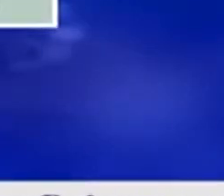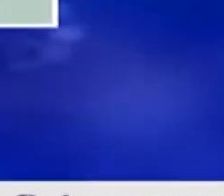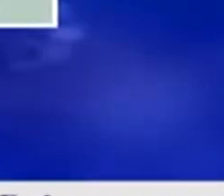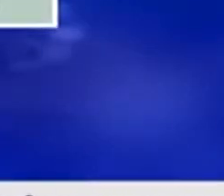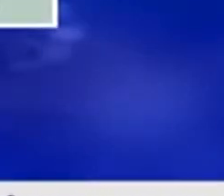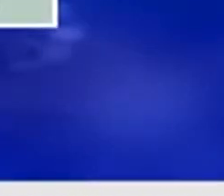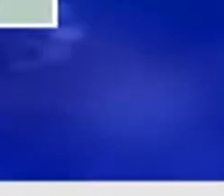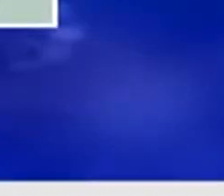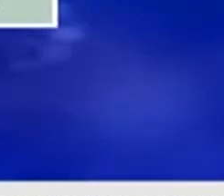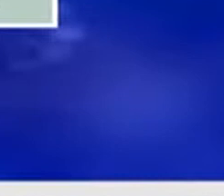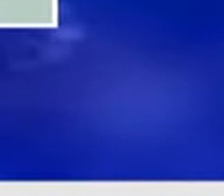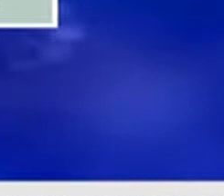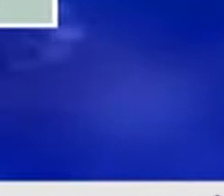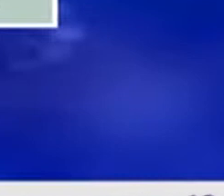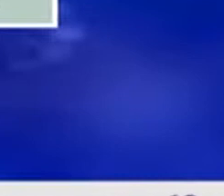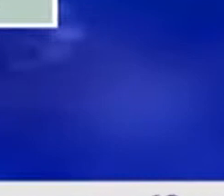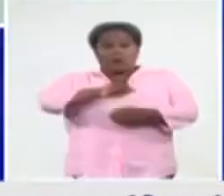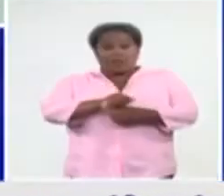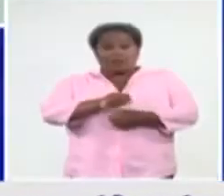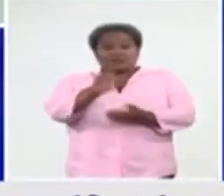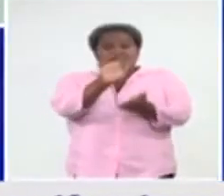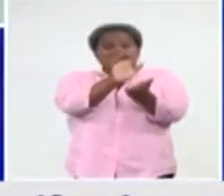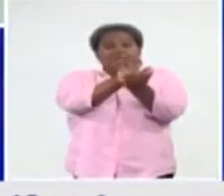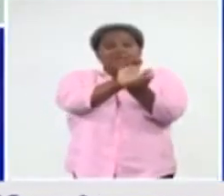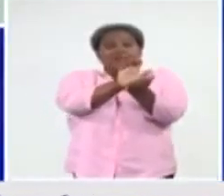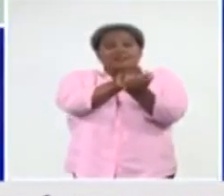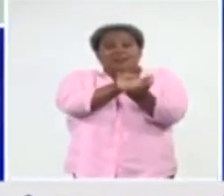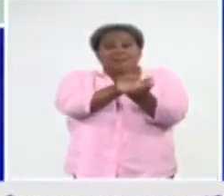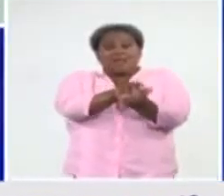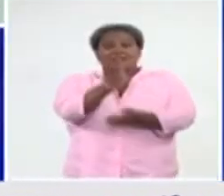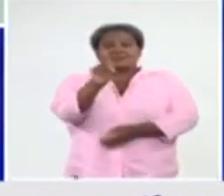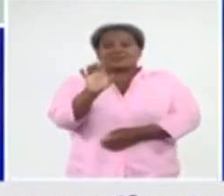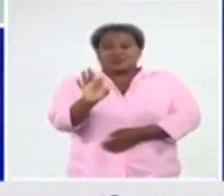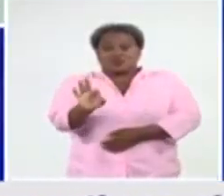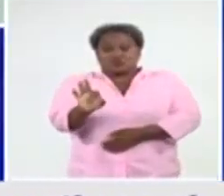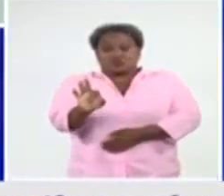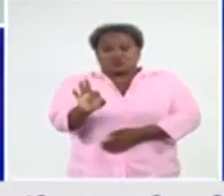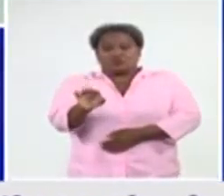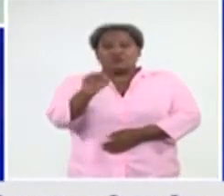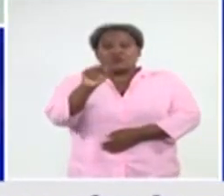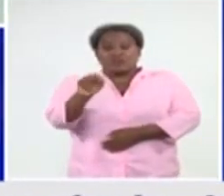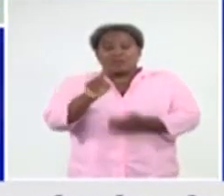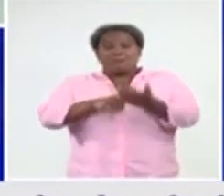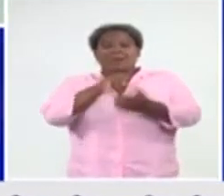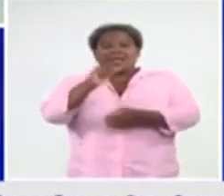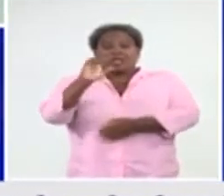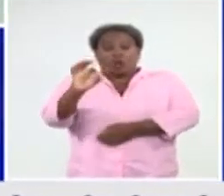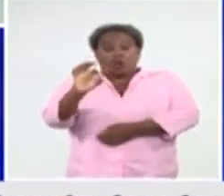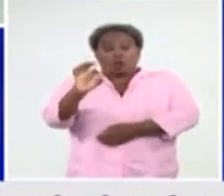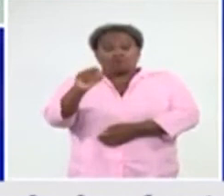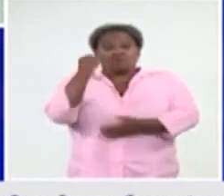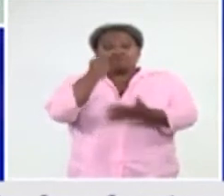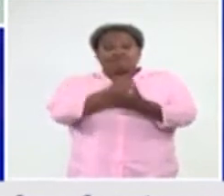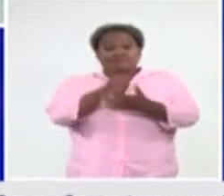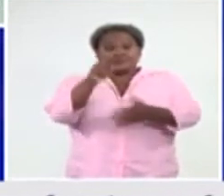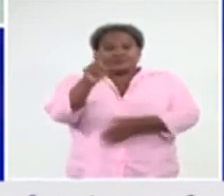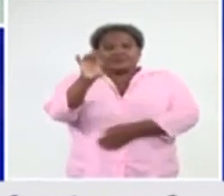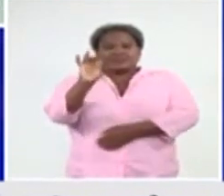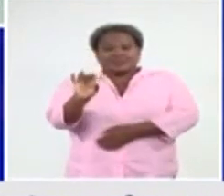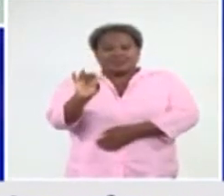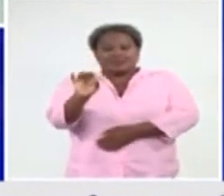Colón 19, Ciénaga de Zapata 18 y en Perico se diagnostican 17